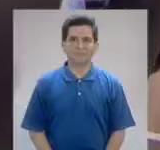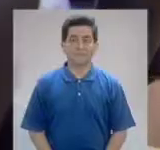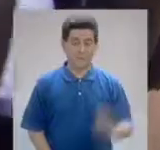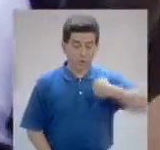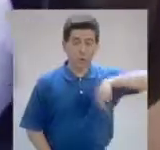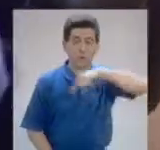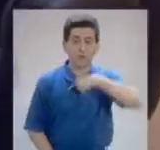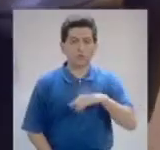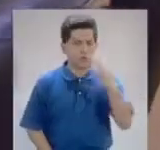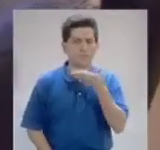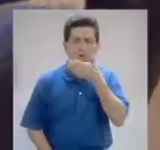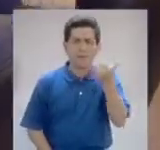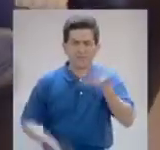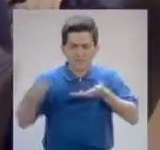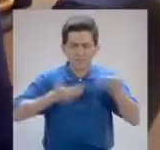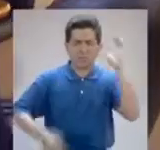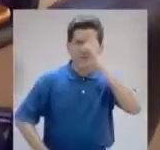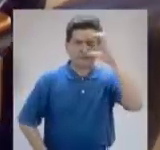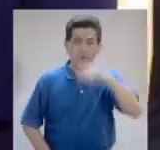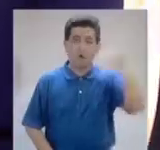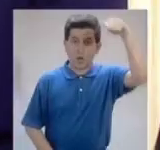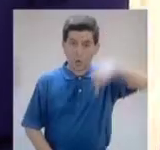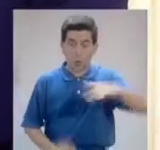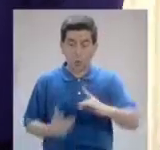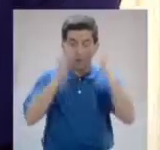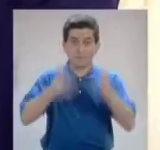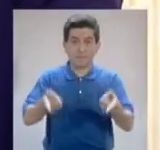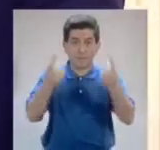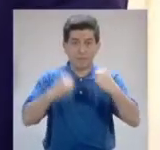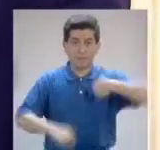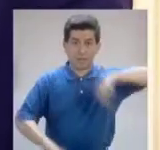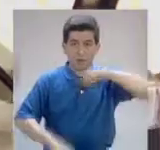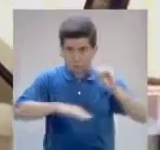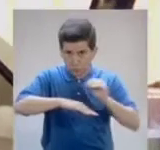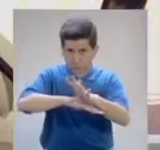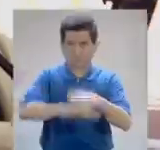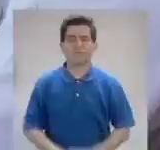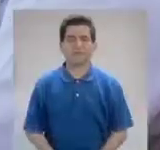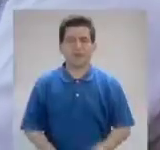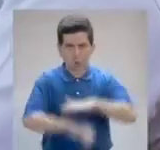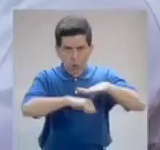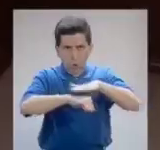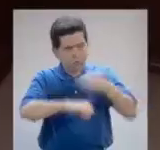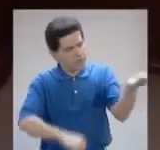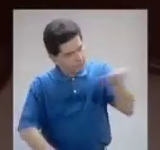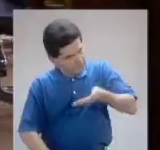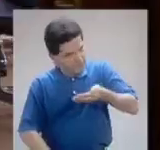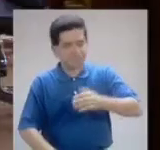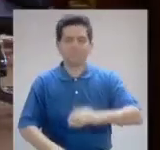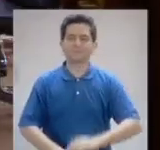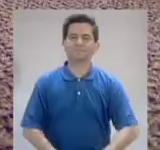Estamos buscando maneras de mejorar nuestros servicios. Por eso hoy vino un experto para orientarnos. Que pase, por favor.